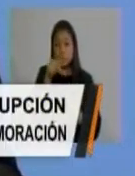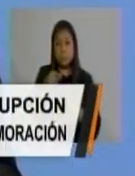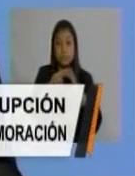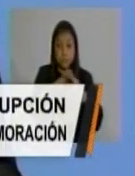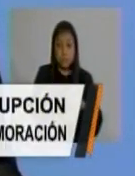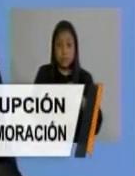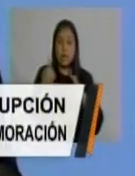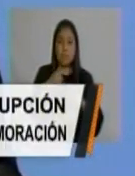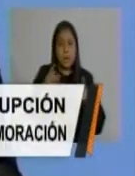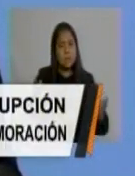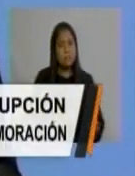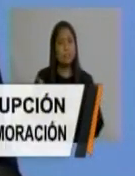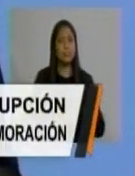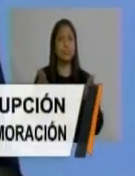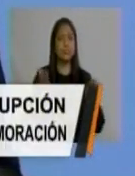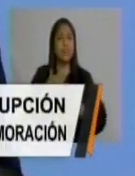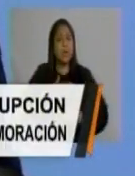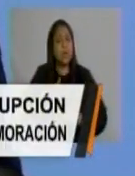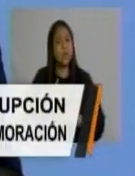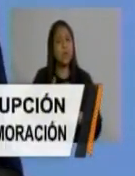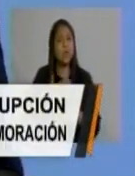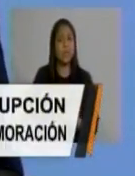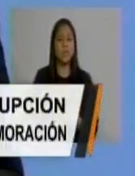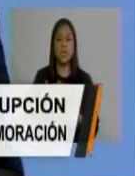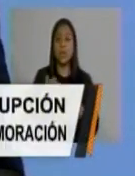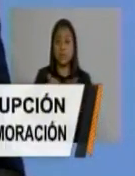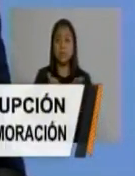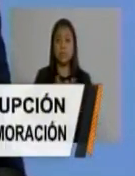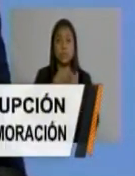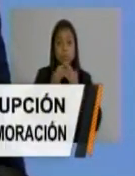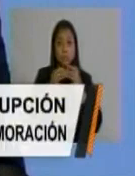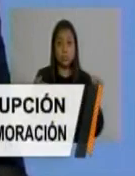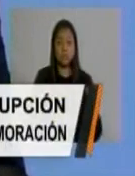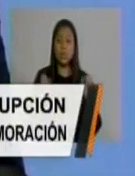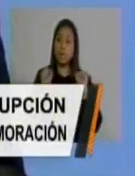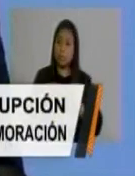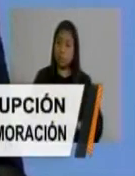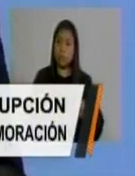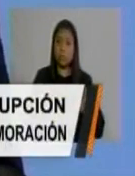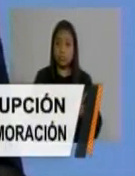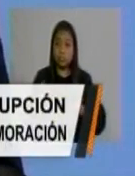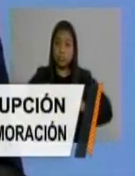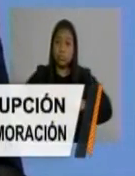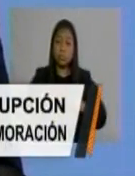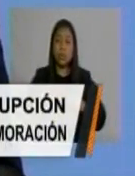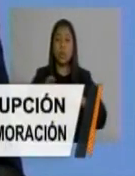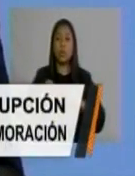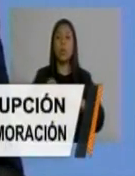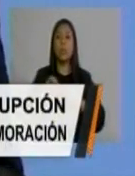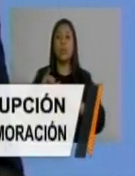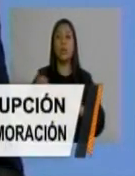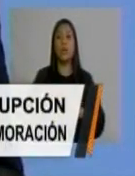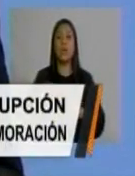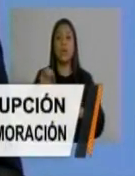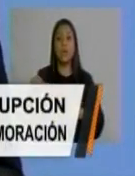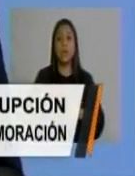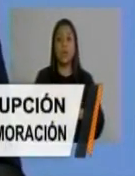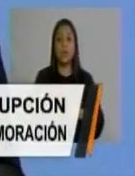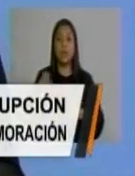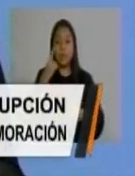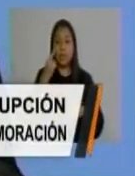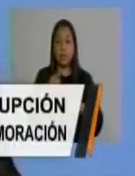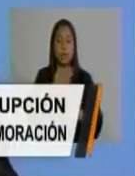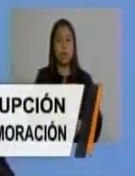que recobremos esa confianza en las instituciones públicas y podamos asumir como ejes en la gestión gubernamental